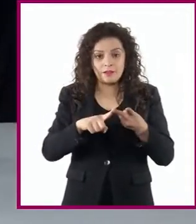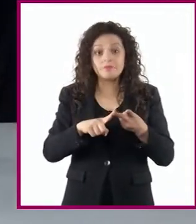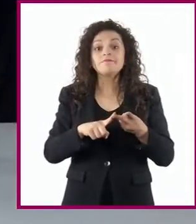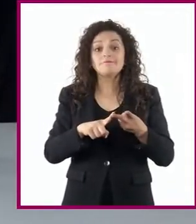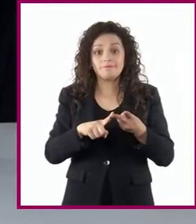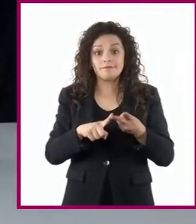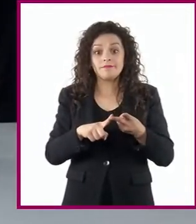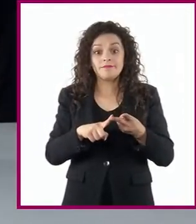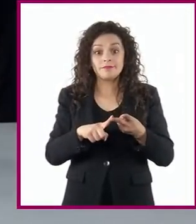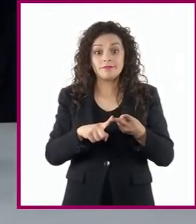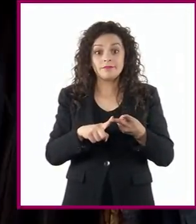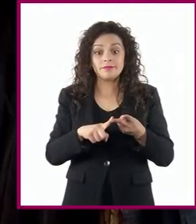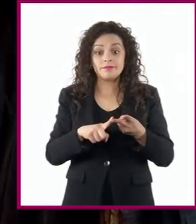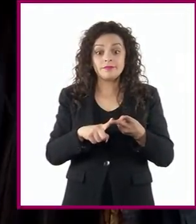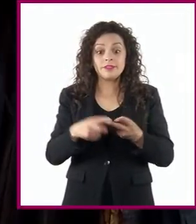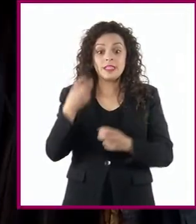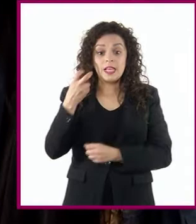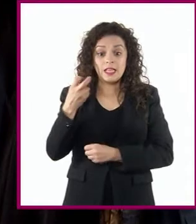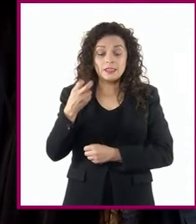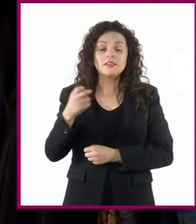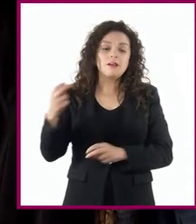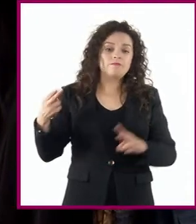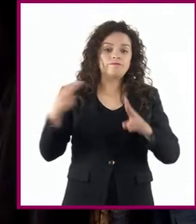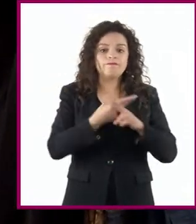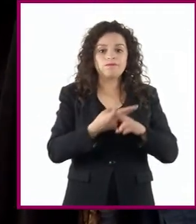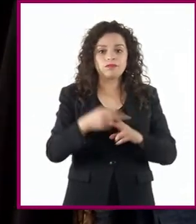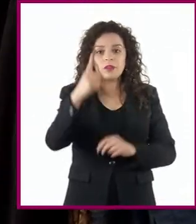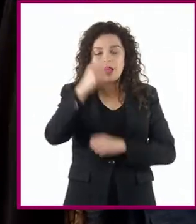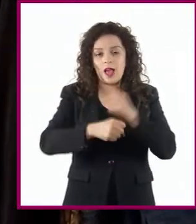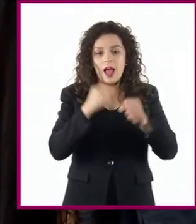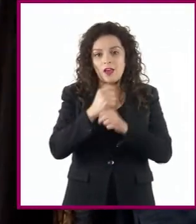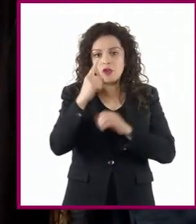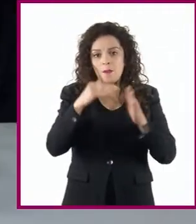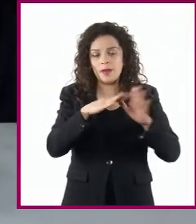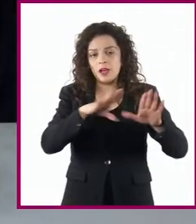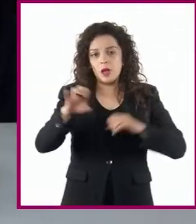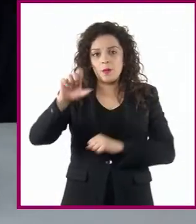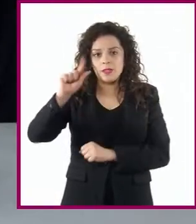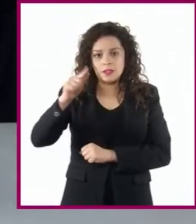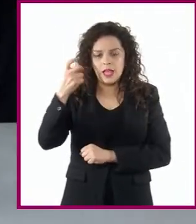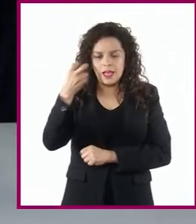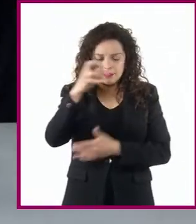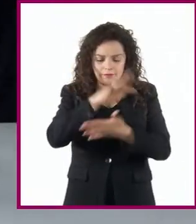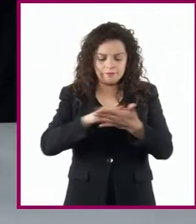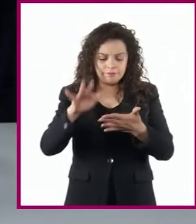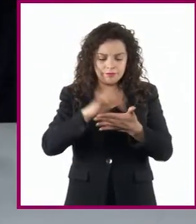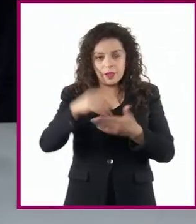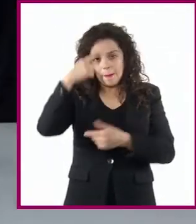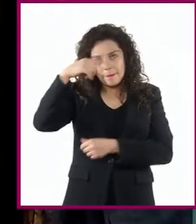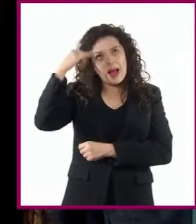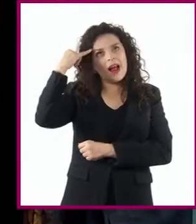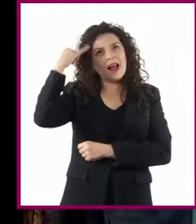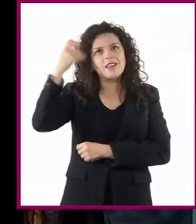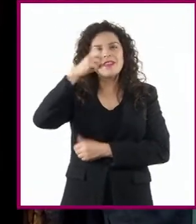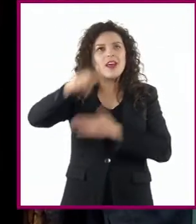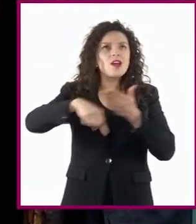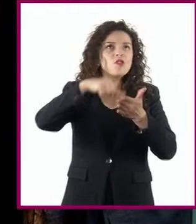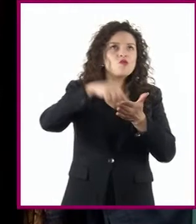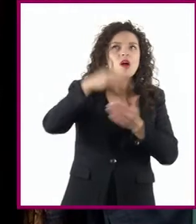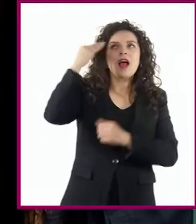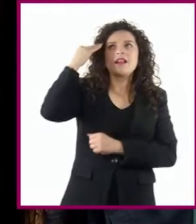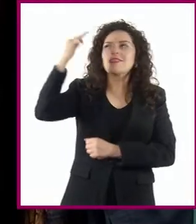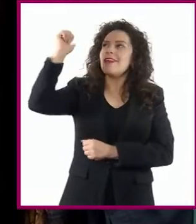de Becket en 1170. Vamos a leer las primeras acotaciones para tener una idea del lugar y la